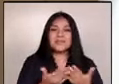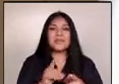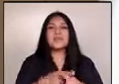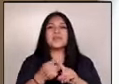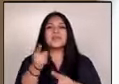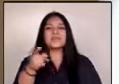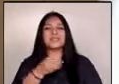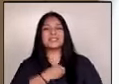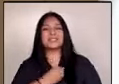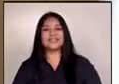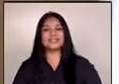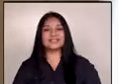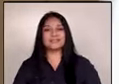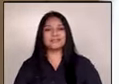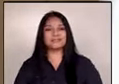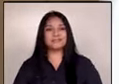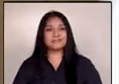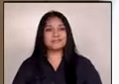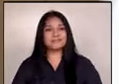excusa y muchas gracias